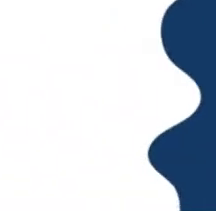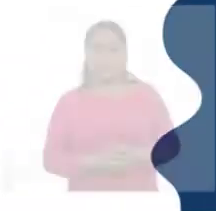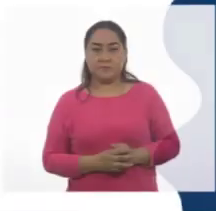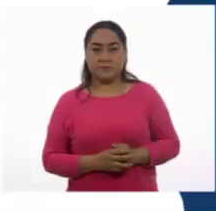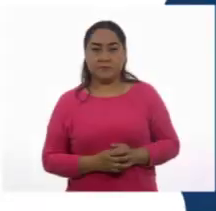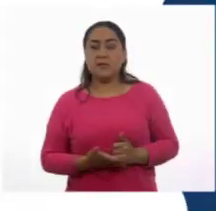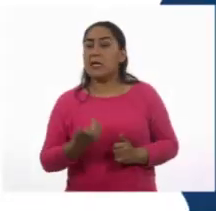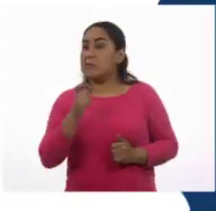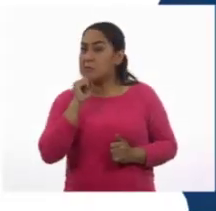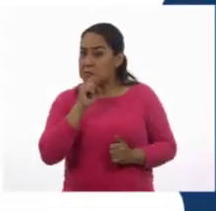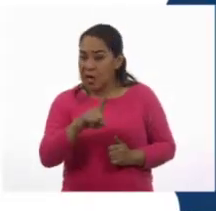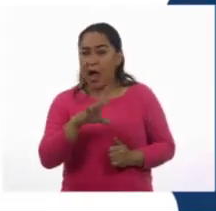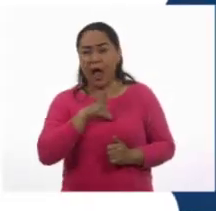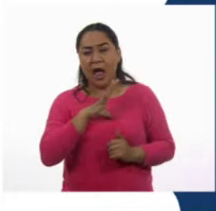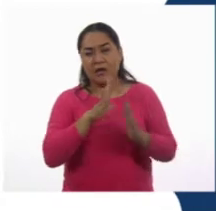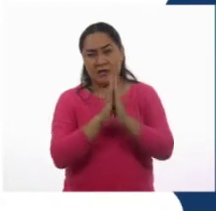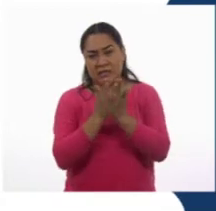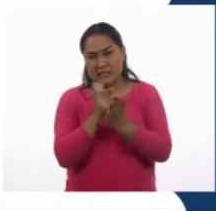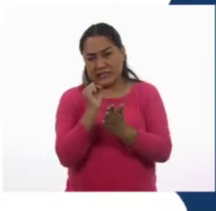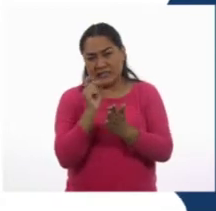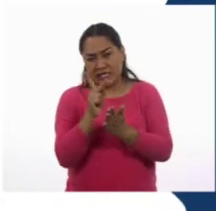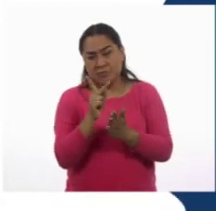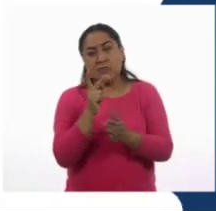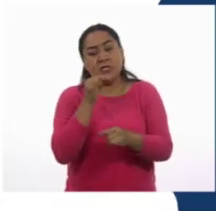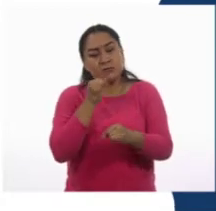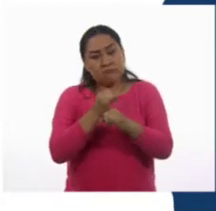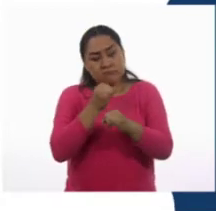También puedes encontrar los libros de texto en la página